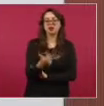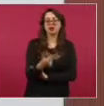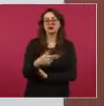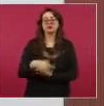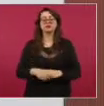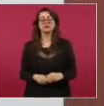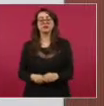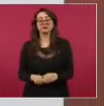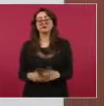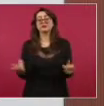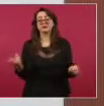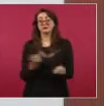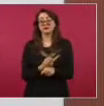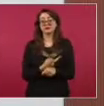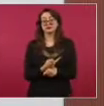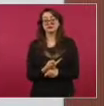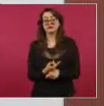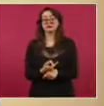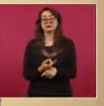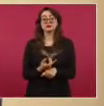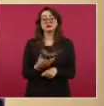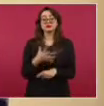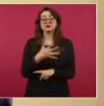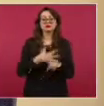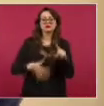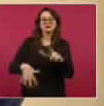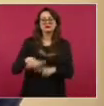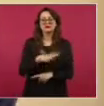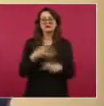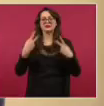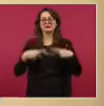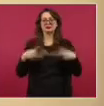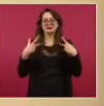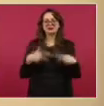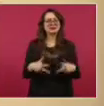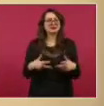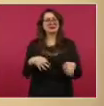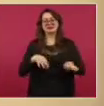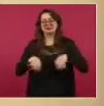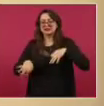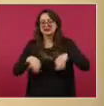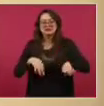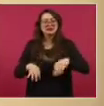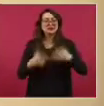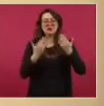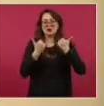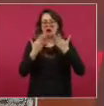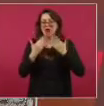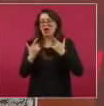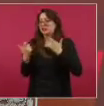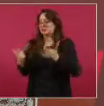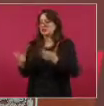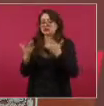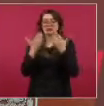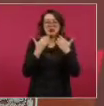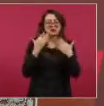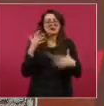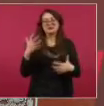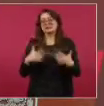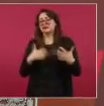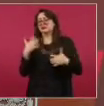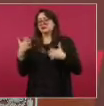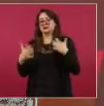coinciden en que en esa fecha, en un ambiente de hambre, desesperación y cansancio, un grupo de obreros